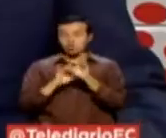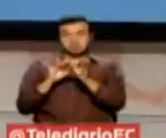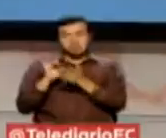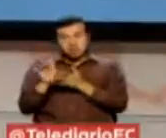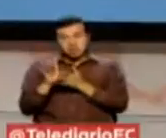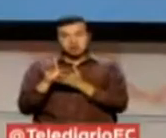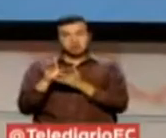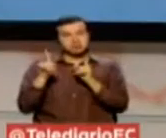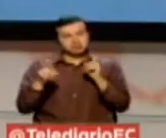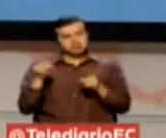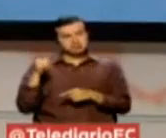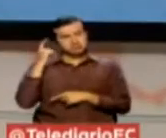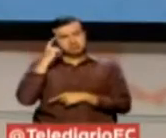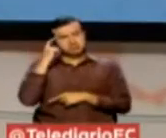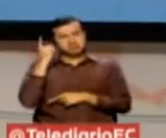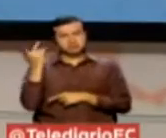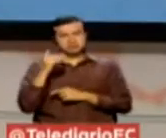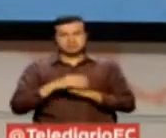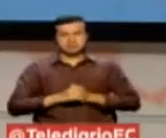Buenos días.